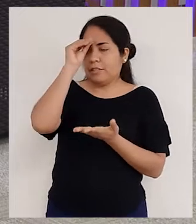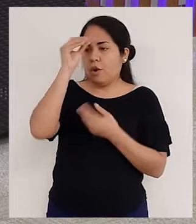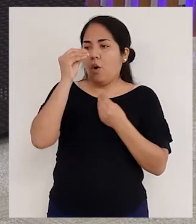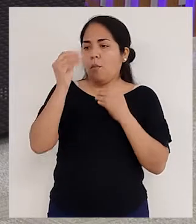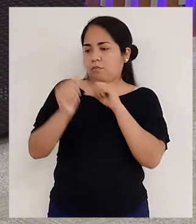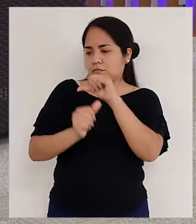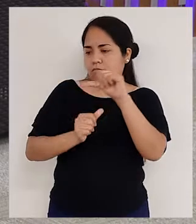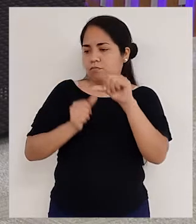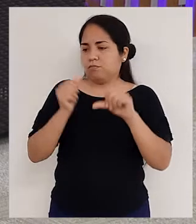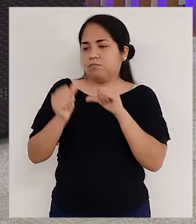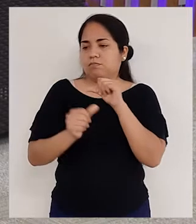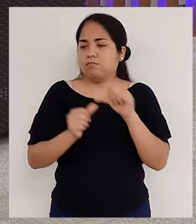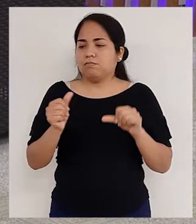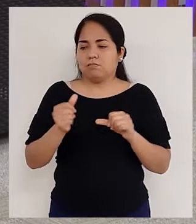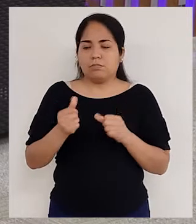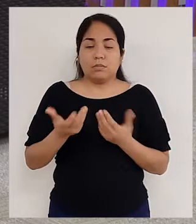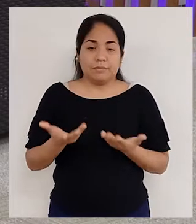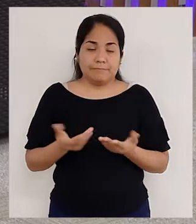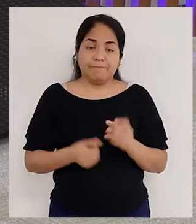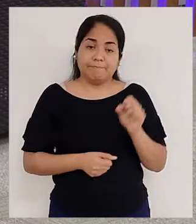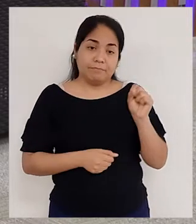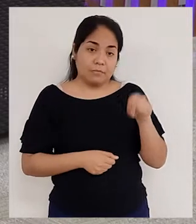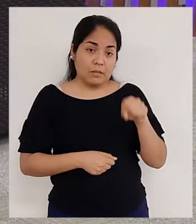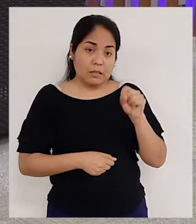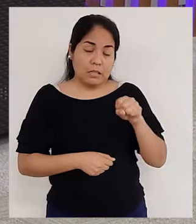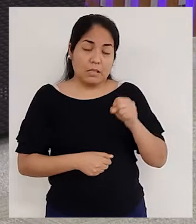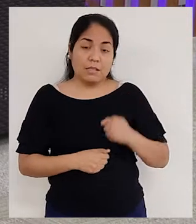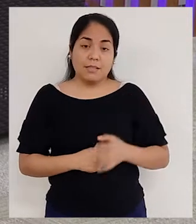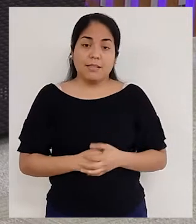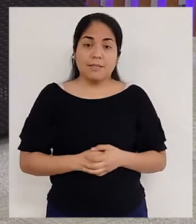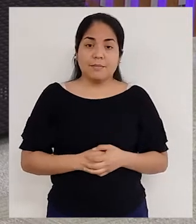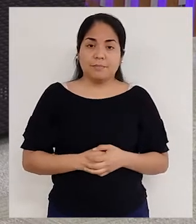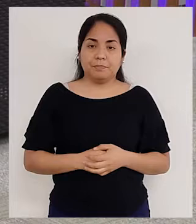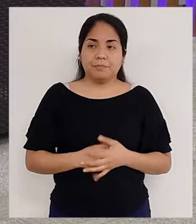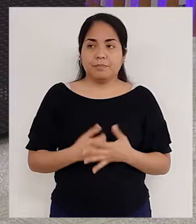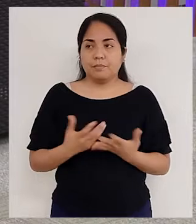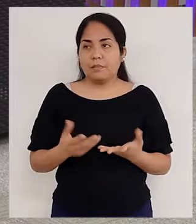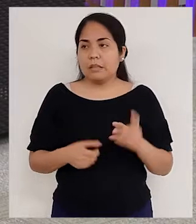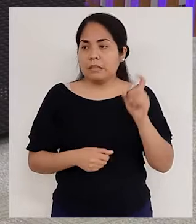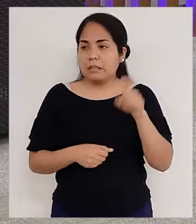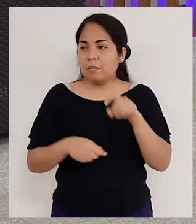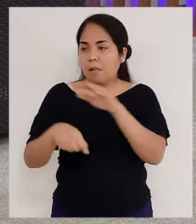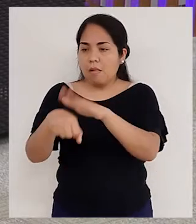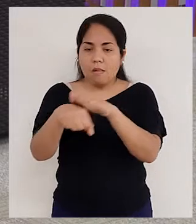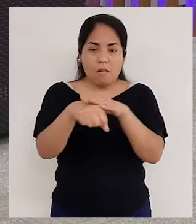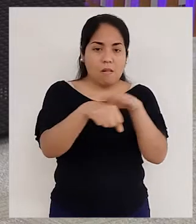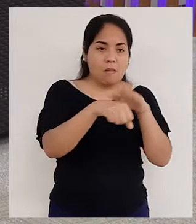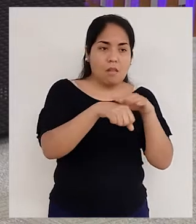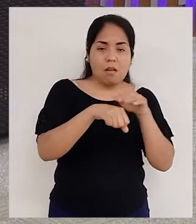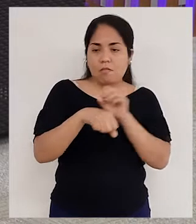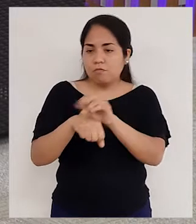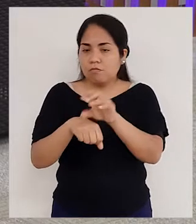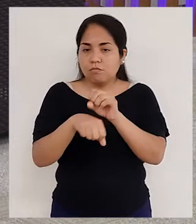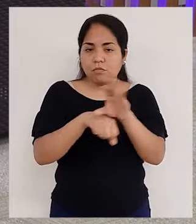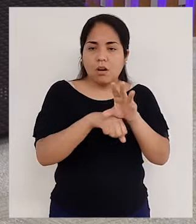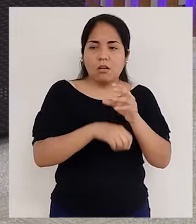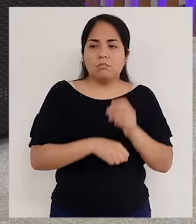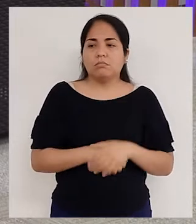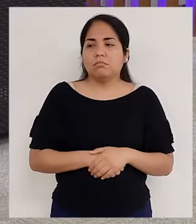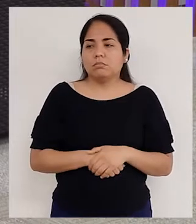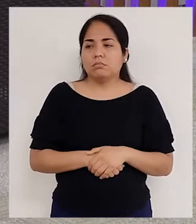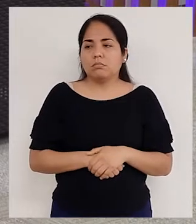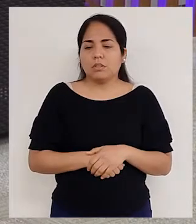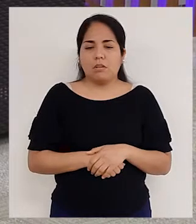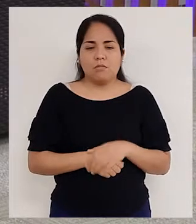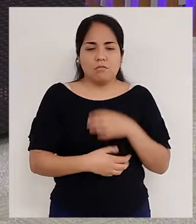todavía no están aprendiendo a convivir con personas con discapacidad. Definitivamente lo que debemos hacer es algún tipo de concientización que